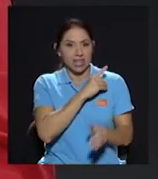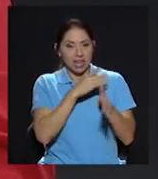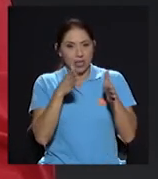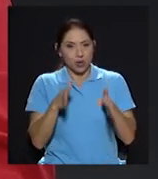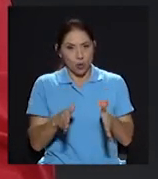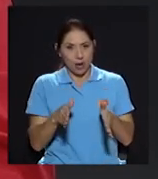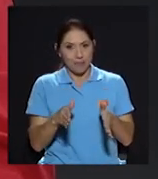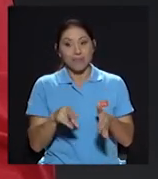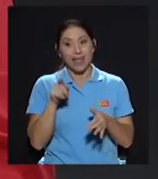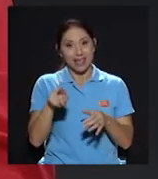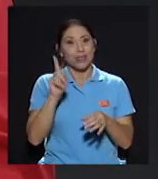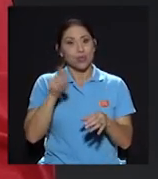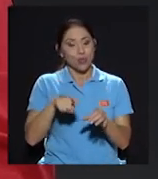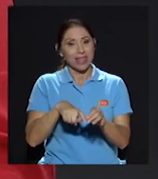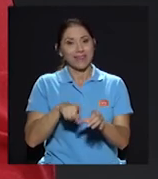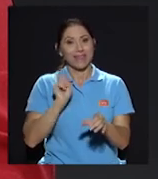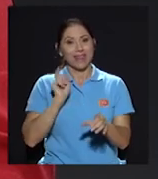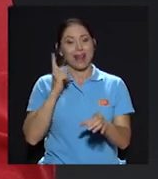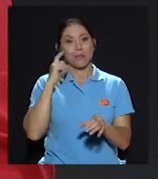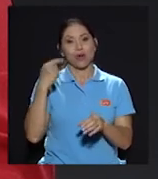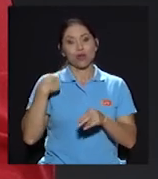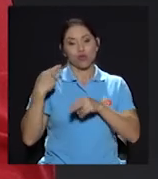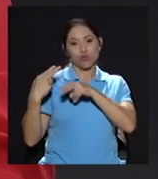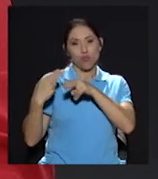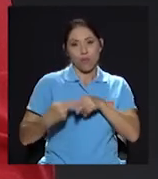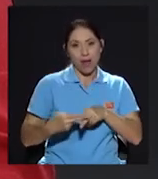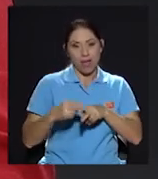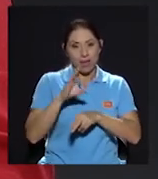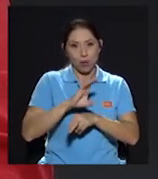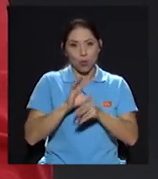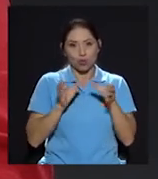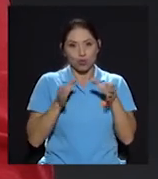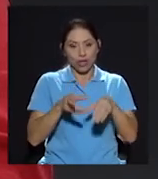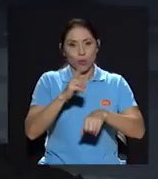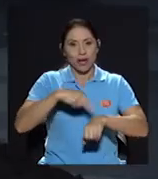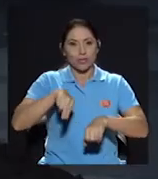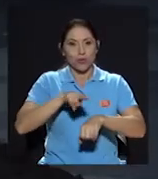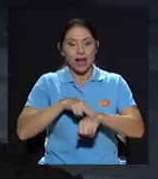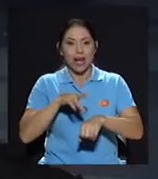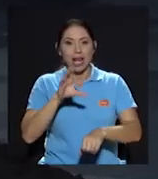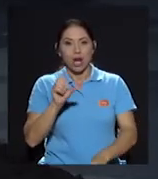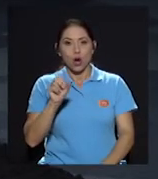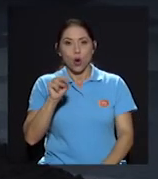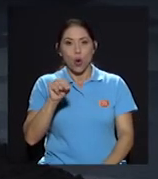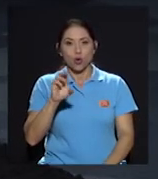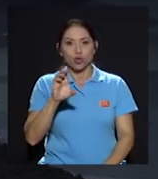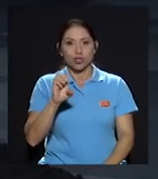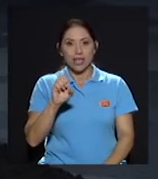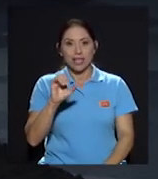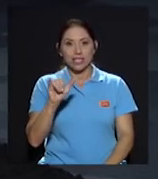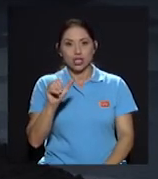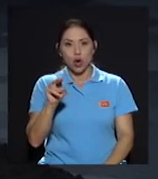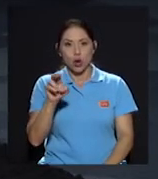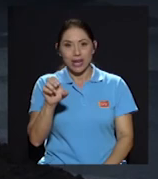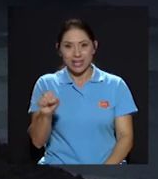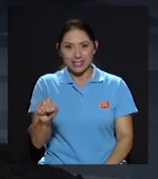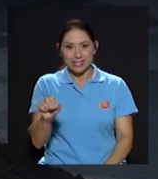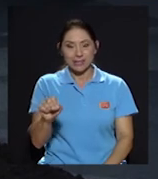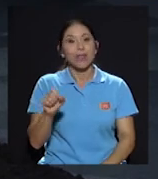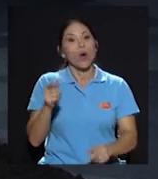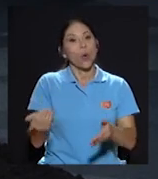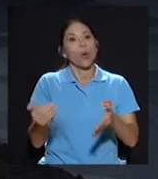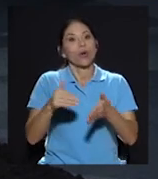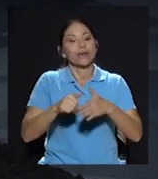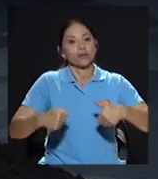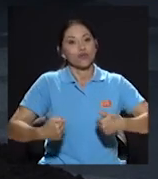tuve que retirar porque fui nombrada en el consejo nacional de concesiones otro gran reto de mi vida que me enfrentó entonces a